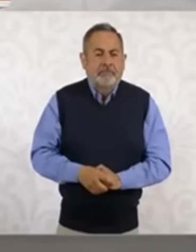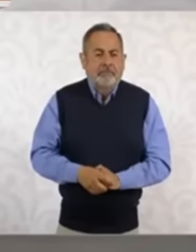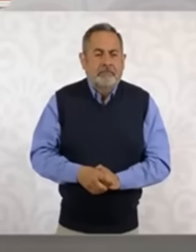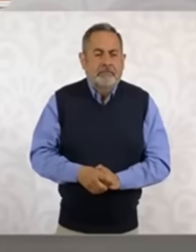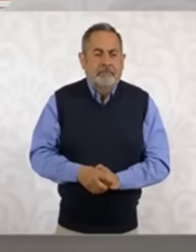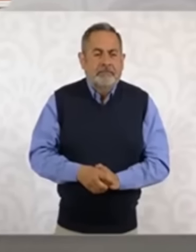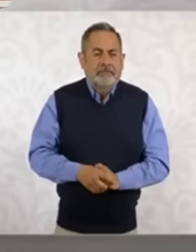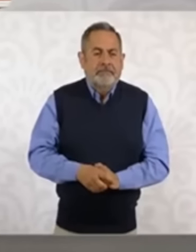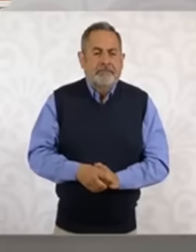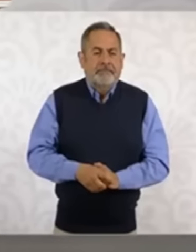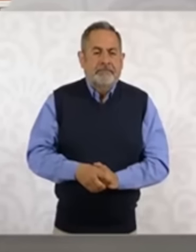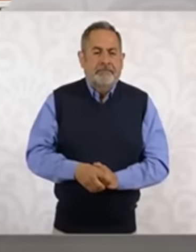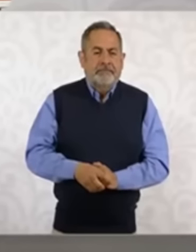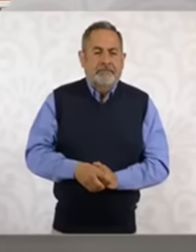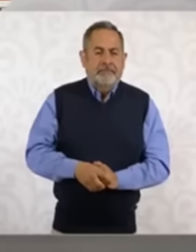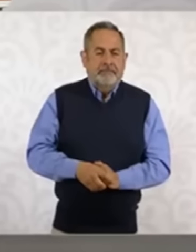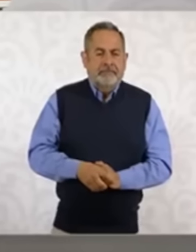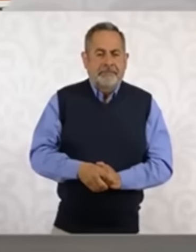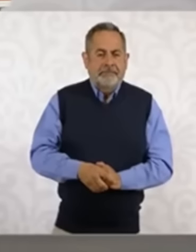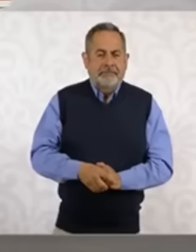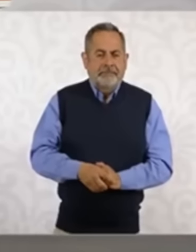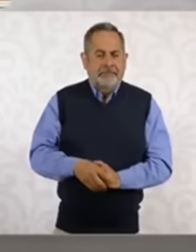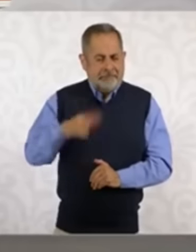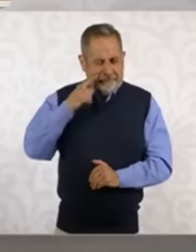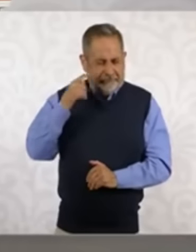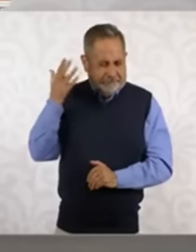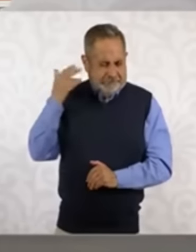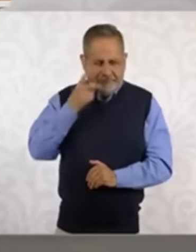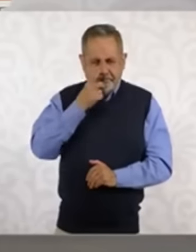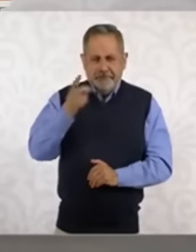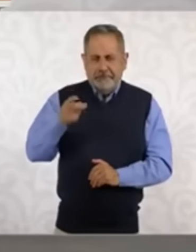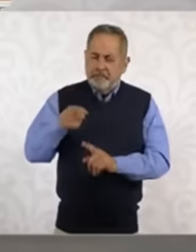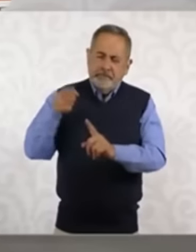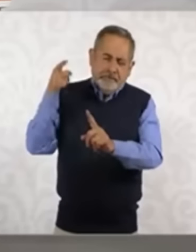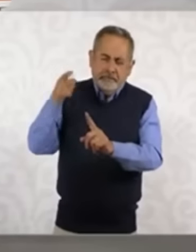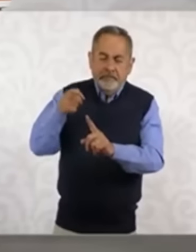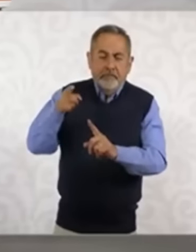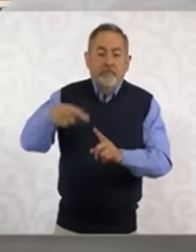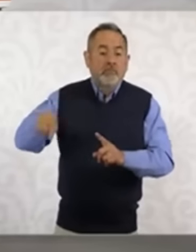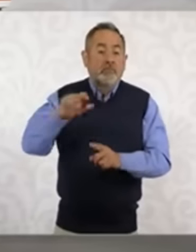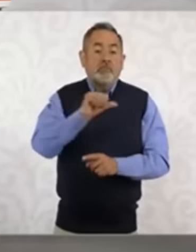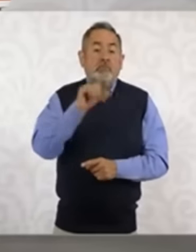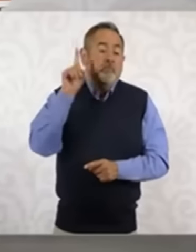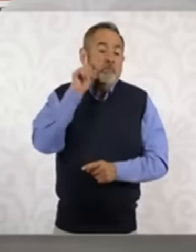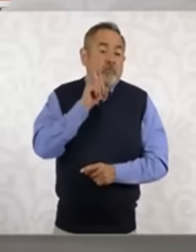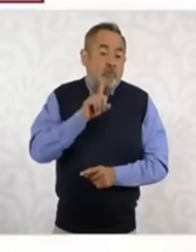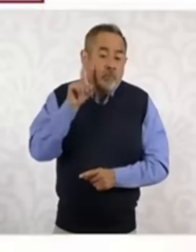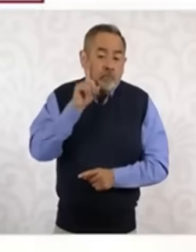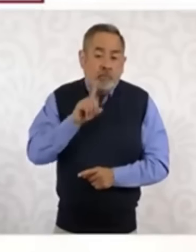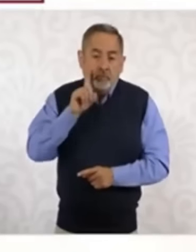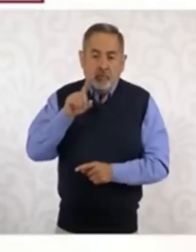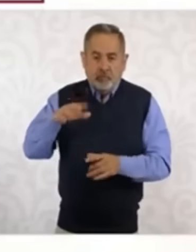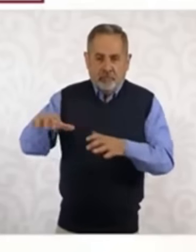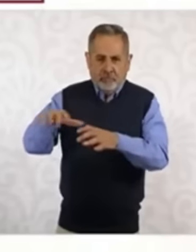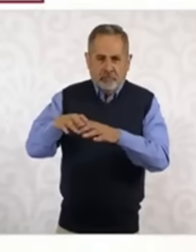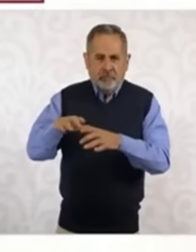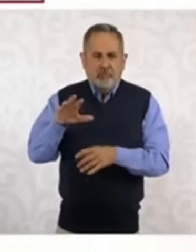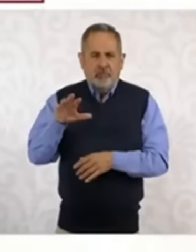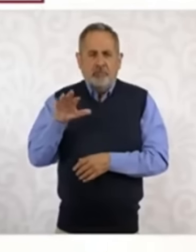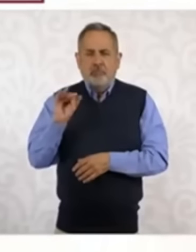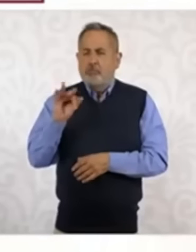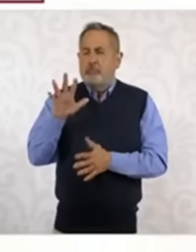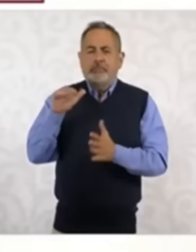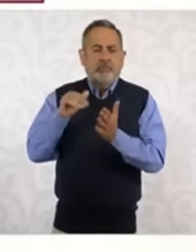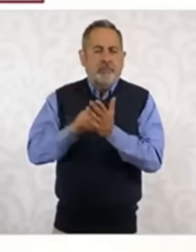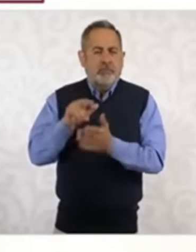La parte de, ya se mencionó cuál es la población objetivo, en este caso son mujeres productoras igual o mayor a 45,000 UDIs